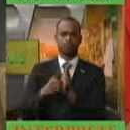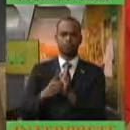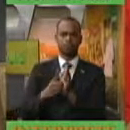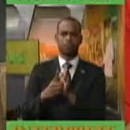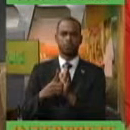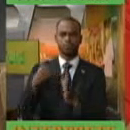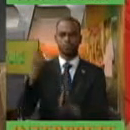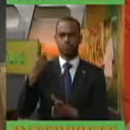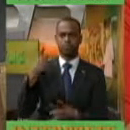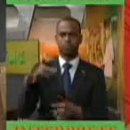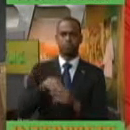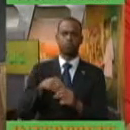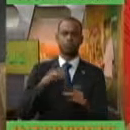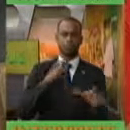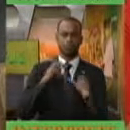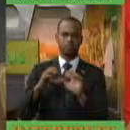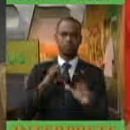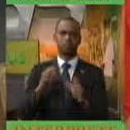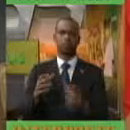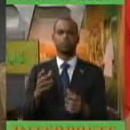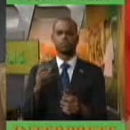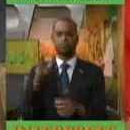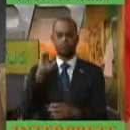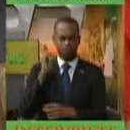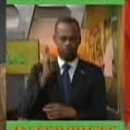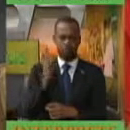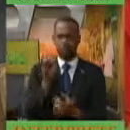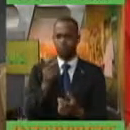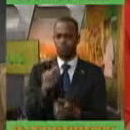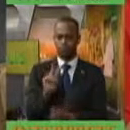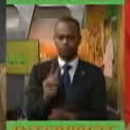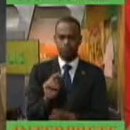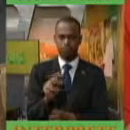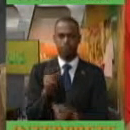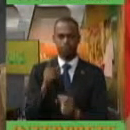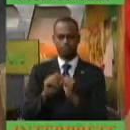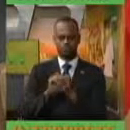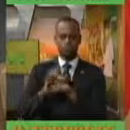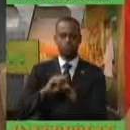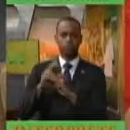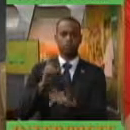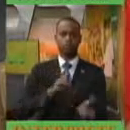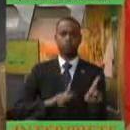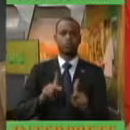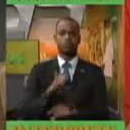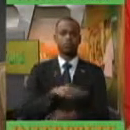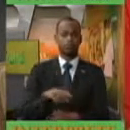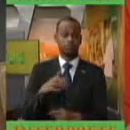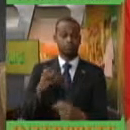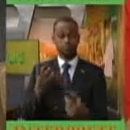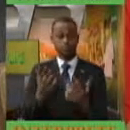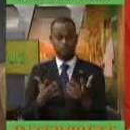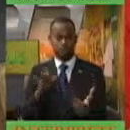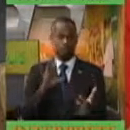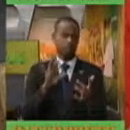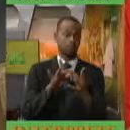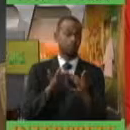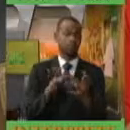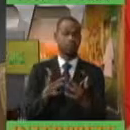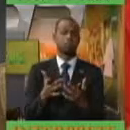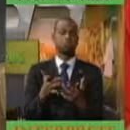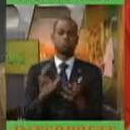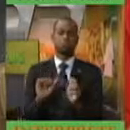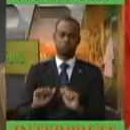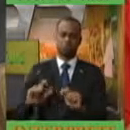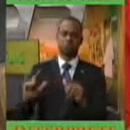pero a través de los medios de comunicación, la radio, la televisión, para que esa persona, a lo mejor que uno no puede llegar a ellos físicamente,